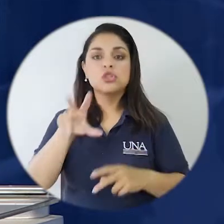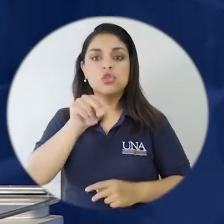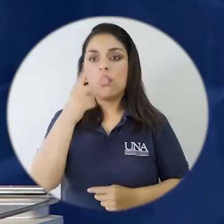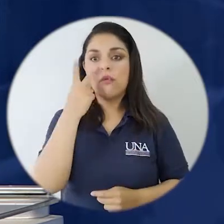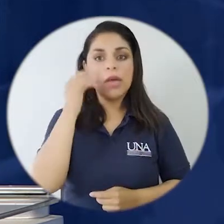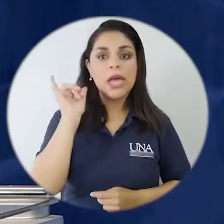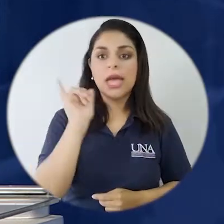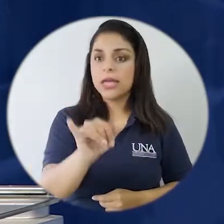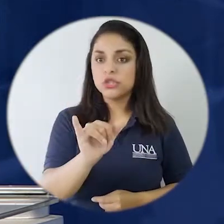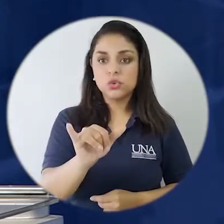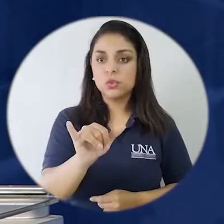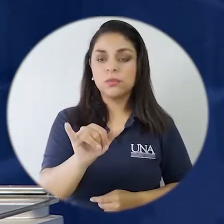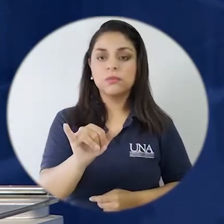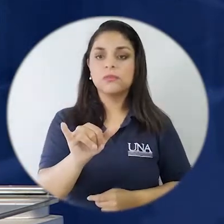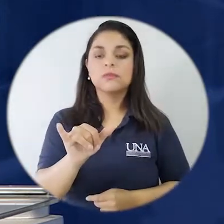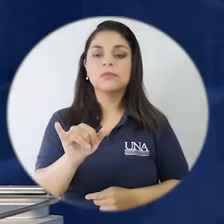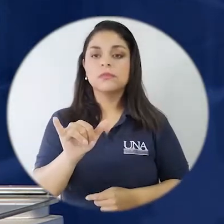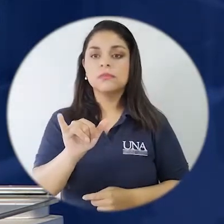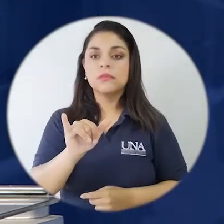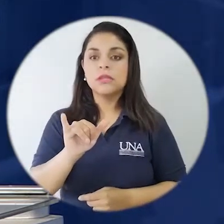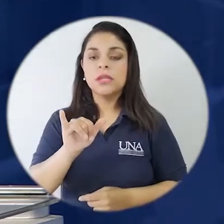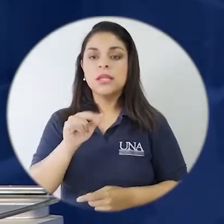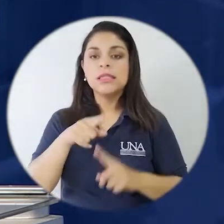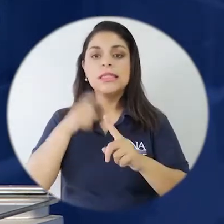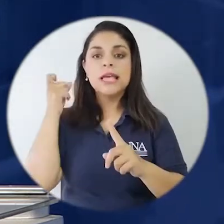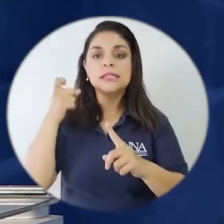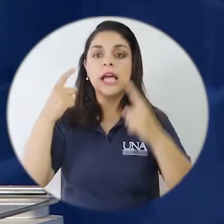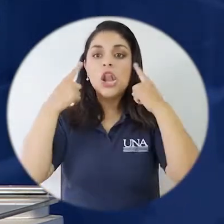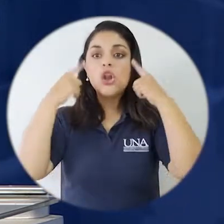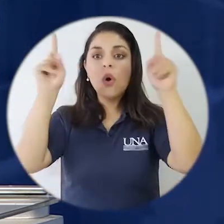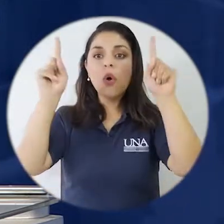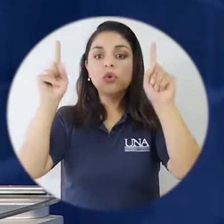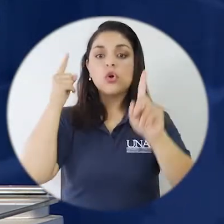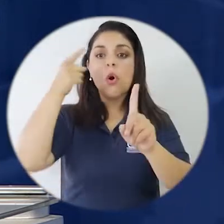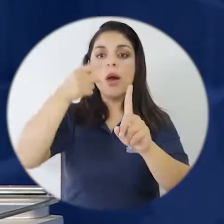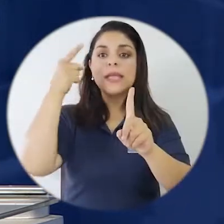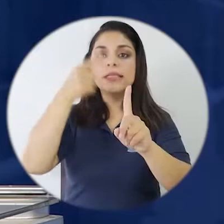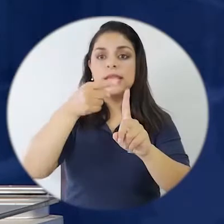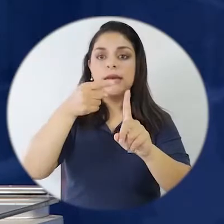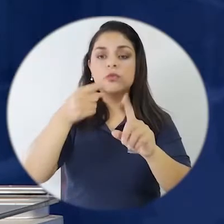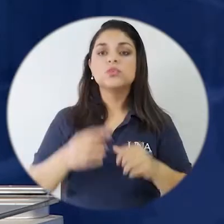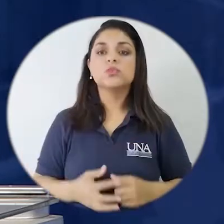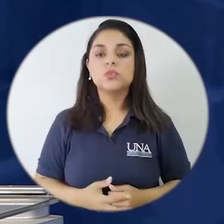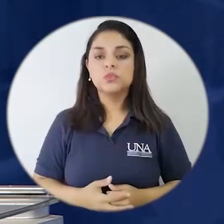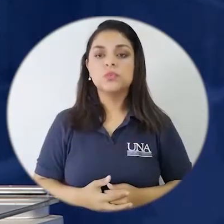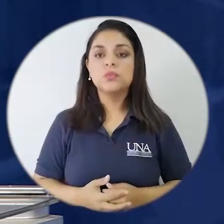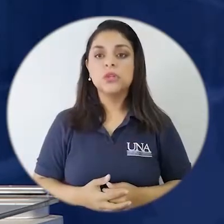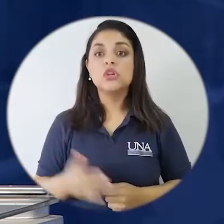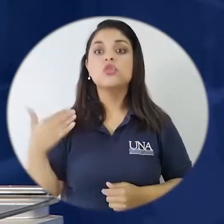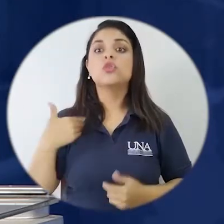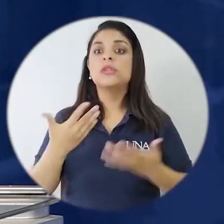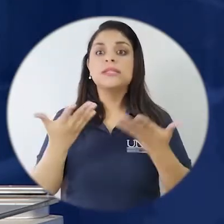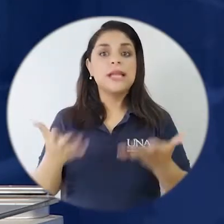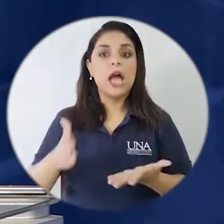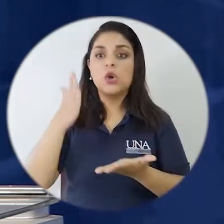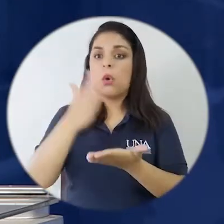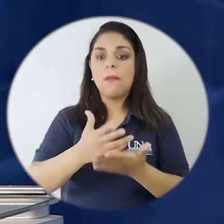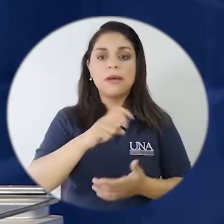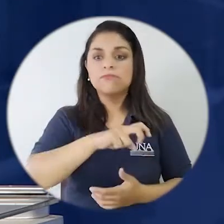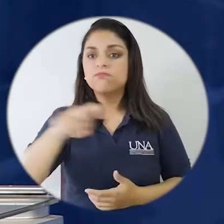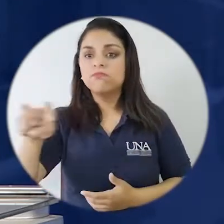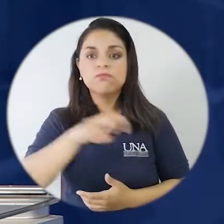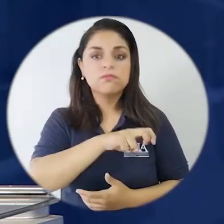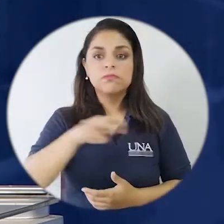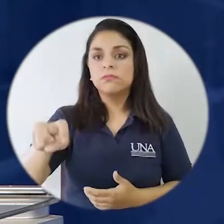gente no lo mira desde ahí, ¿verdad? Ujú. Desde, ¿verdad? El logro de los objetivos, de lo bien que estamos trabajando, de que, bueno, que no nos